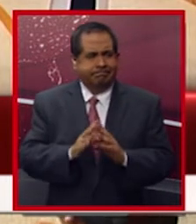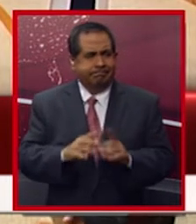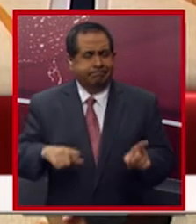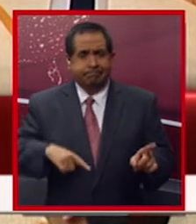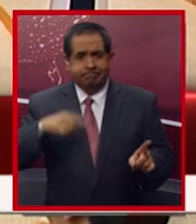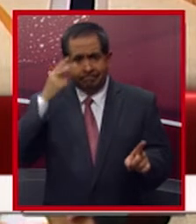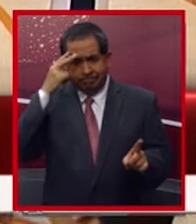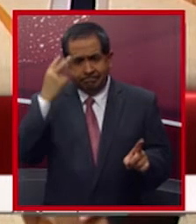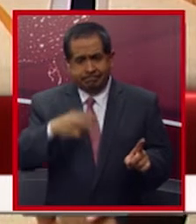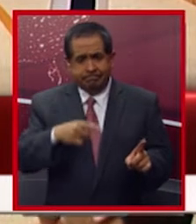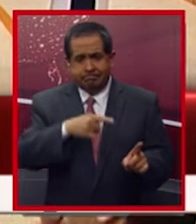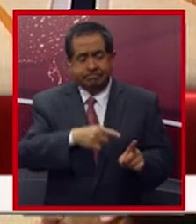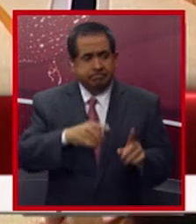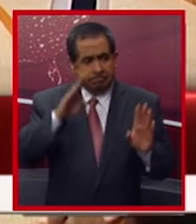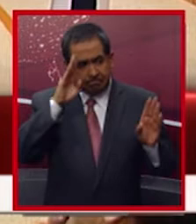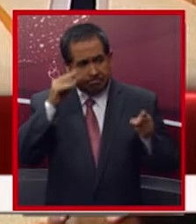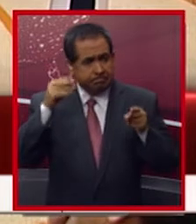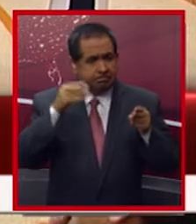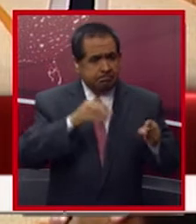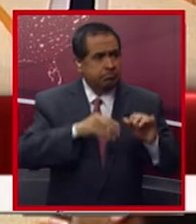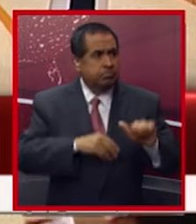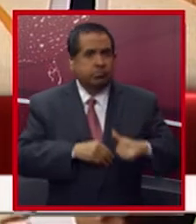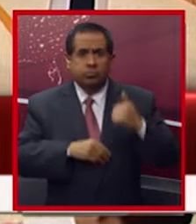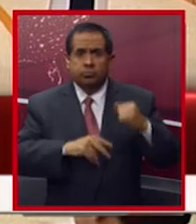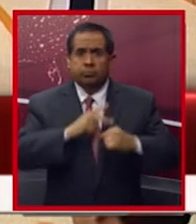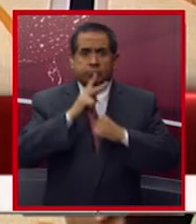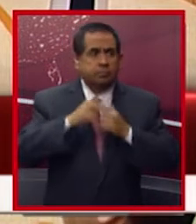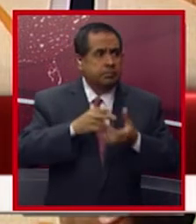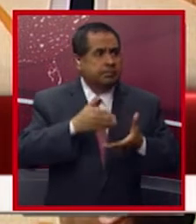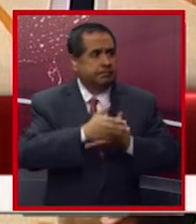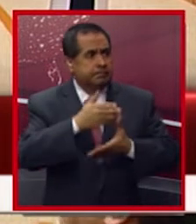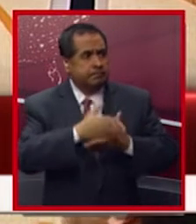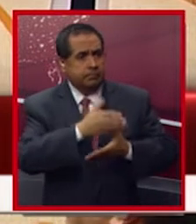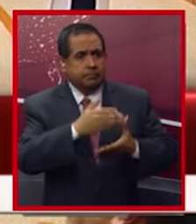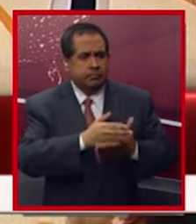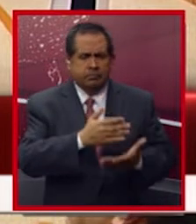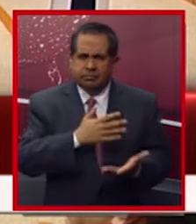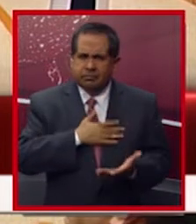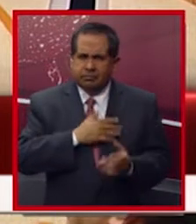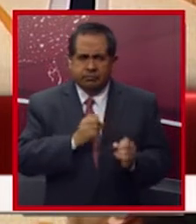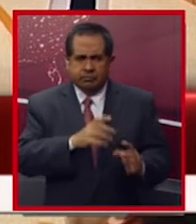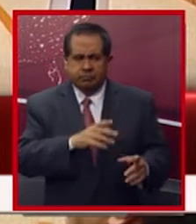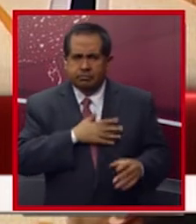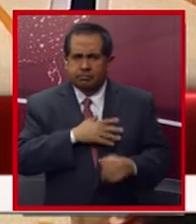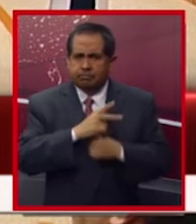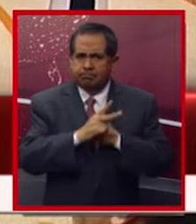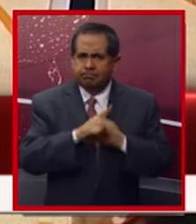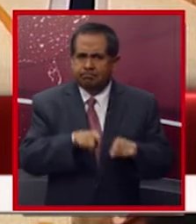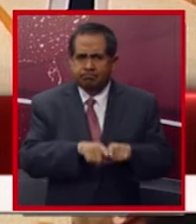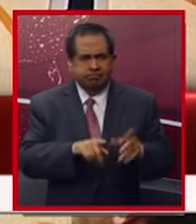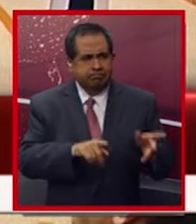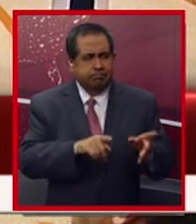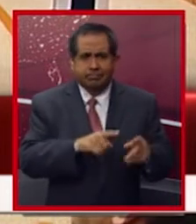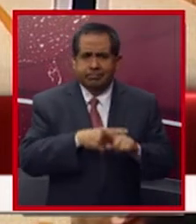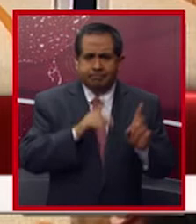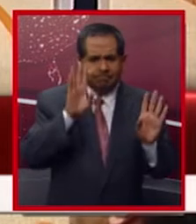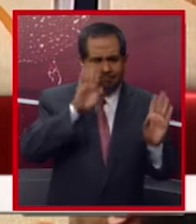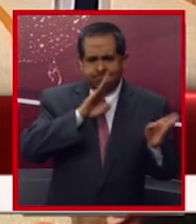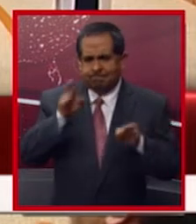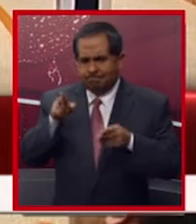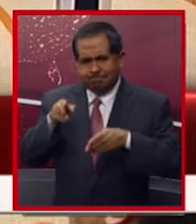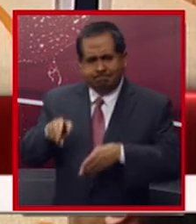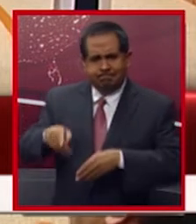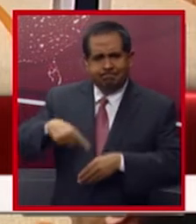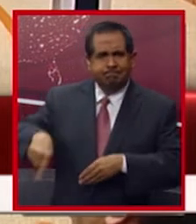mexicano esté más ocupado en intervenir en los asuntos internos de un país hermano que en resolver la grave crisis de